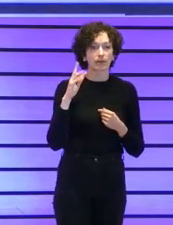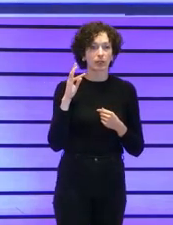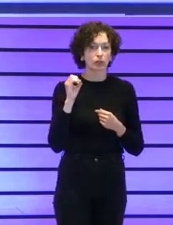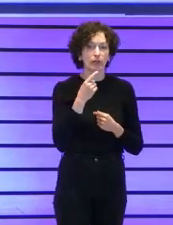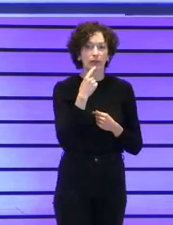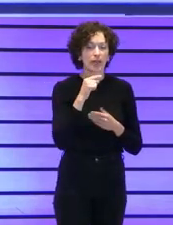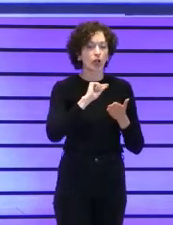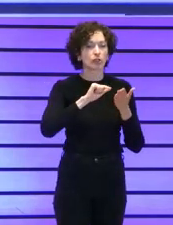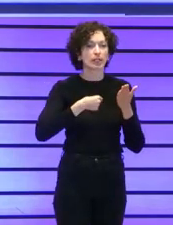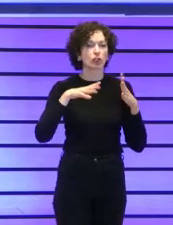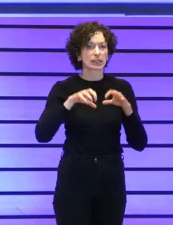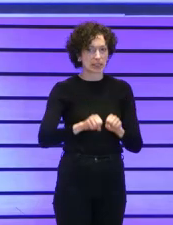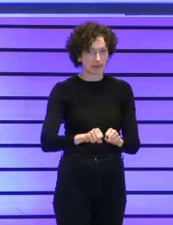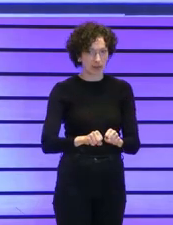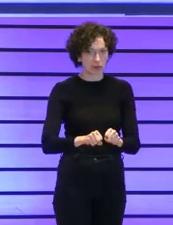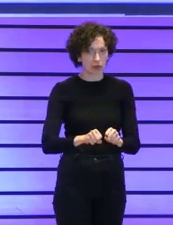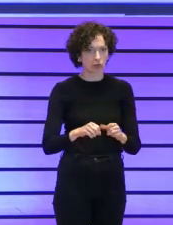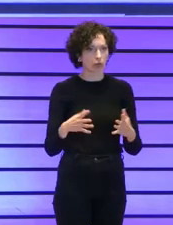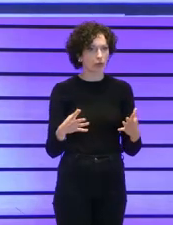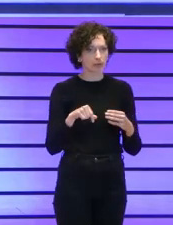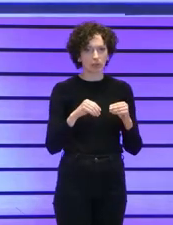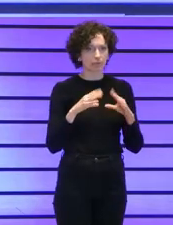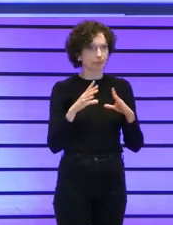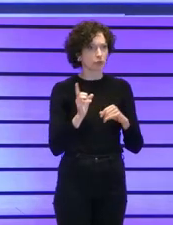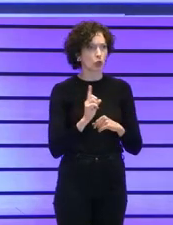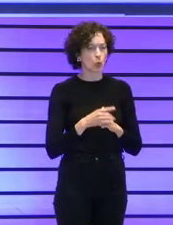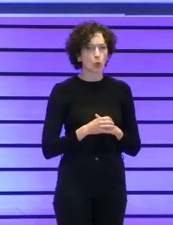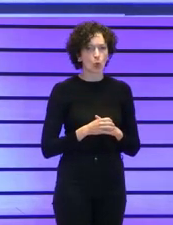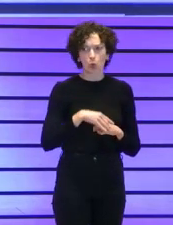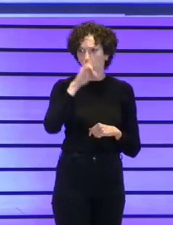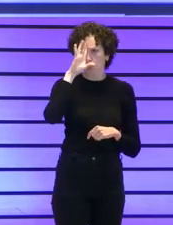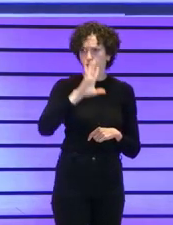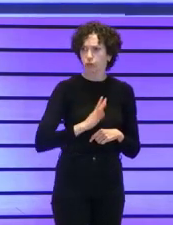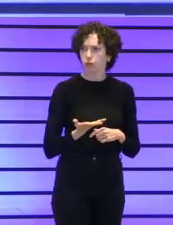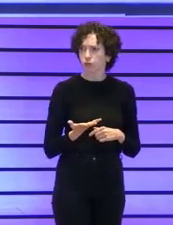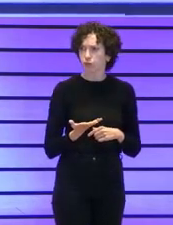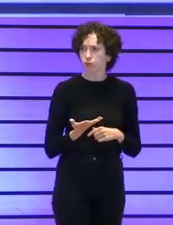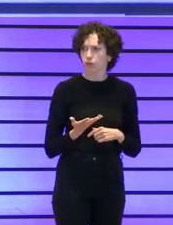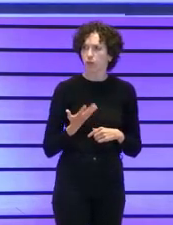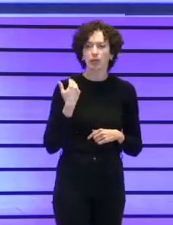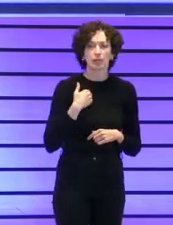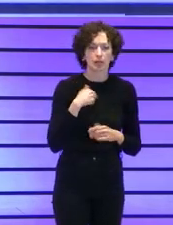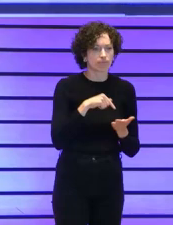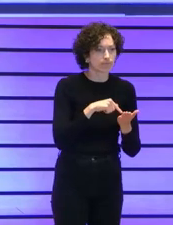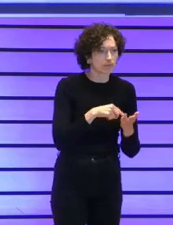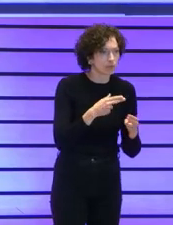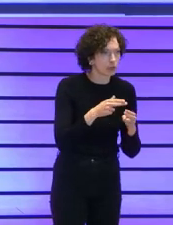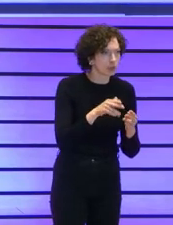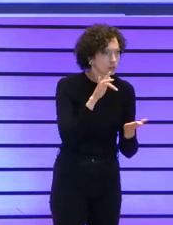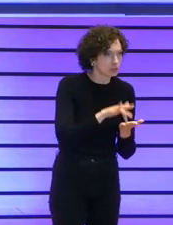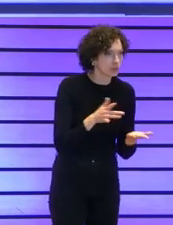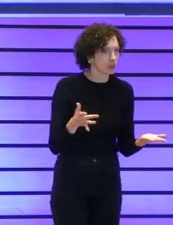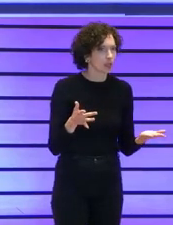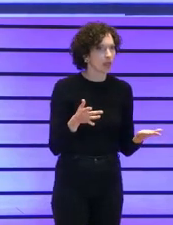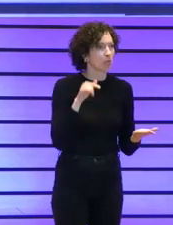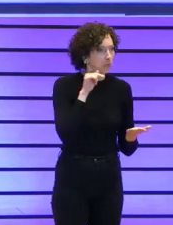reservados. Oye, que no se activan. Es alucinante. Es decir, se ha hecho la incidencia política, se ha conseguido que esto